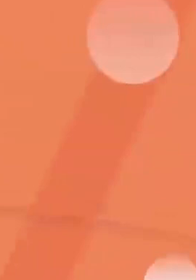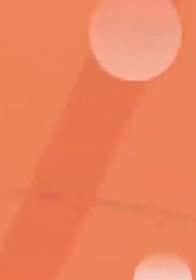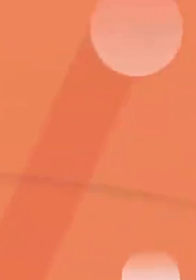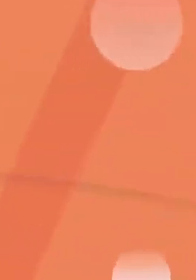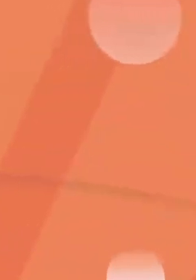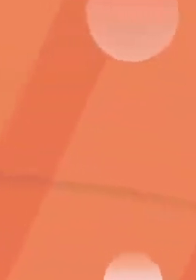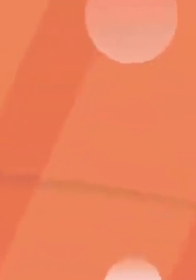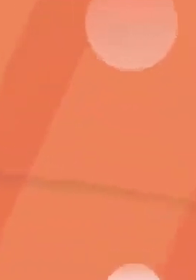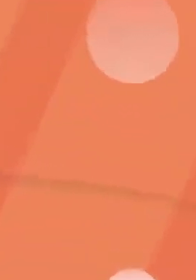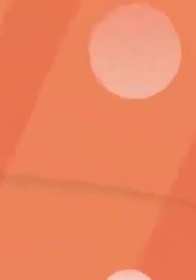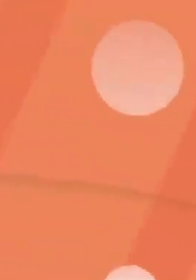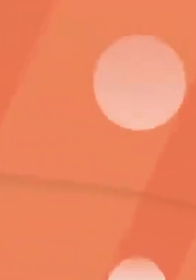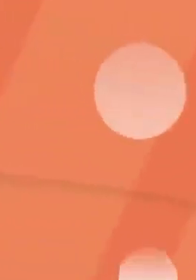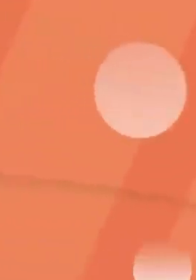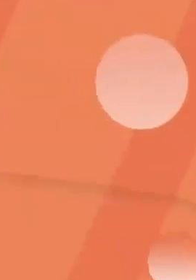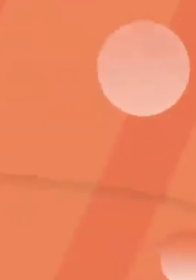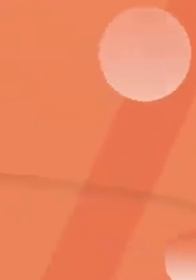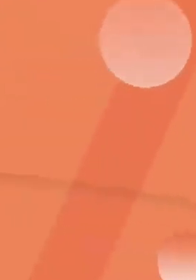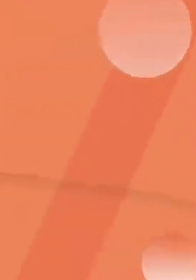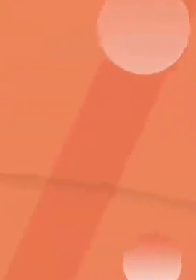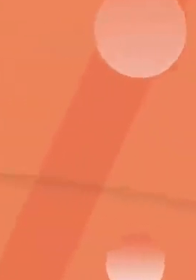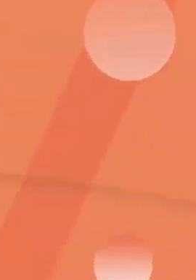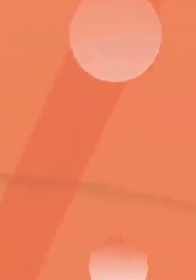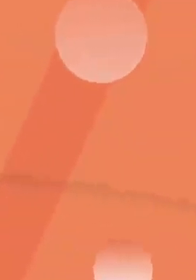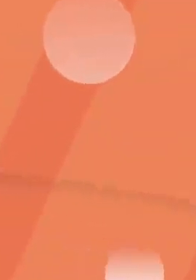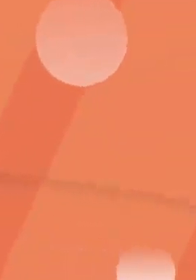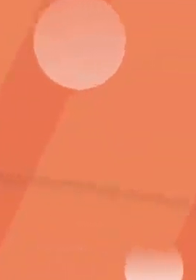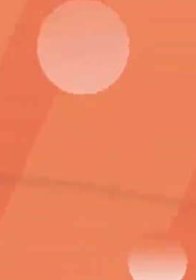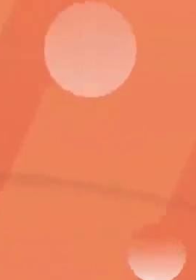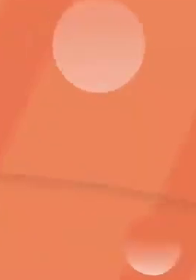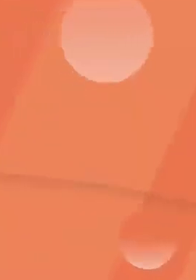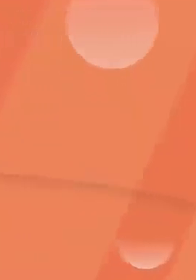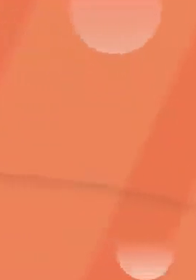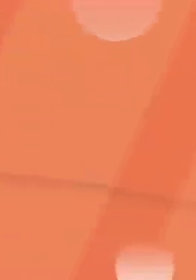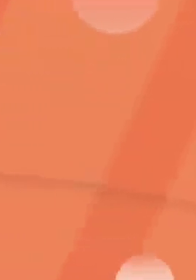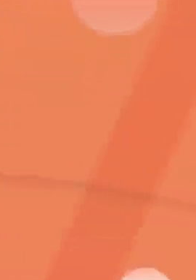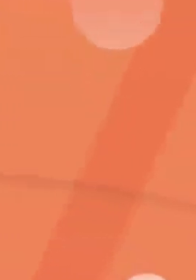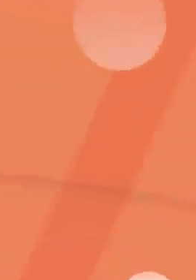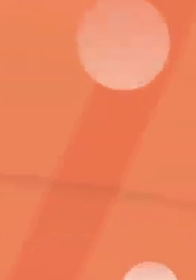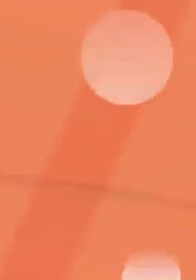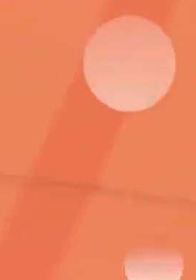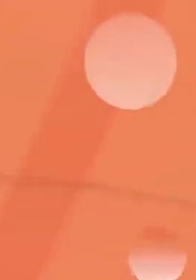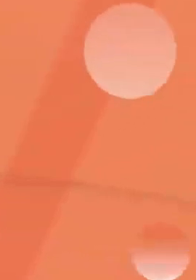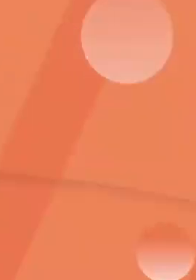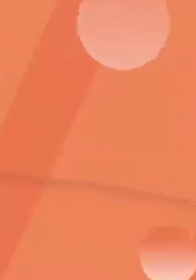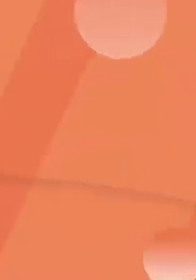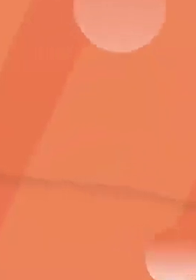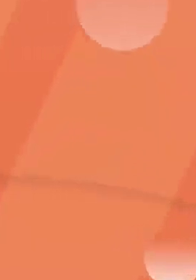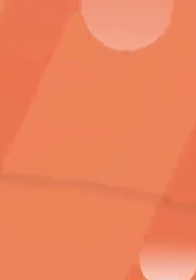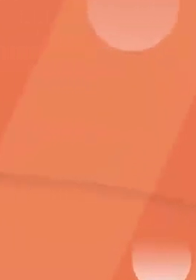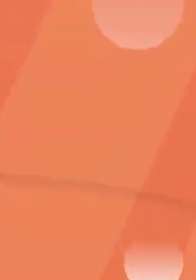¿Cómo creen que es la relación entre las horas de televisión que ven y el número de comerciales?